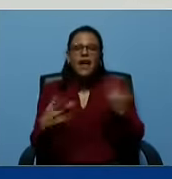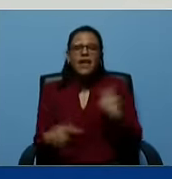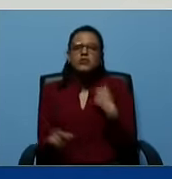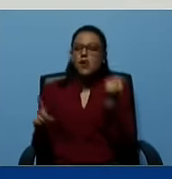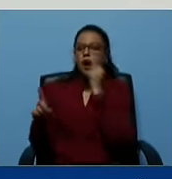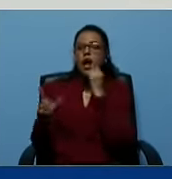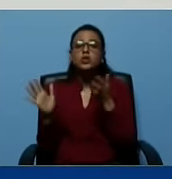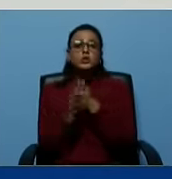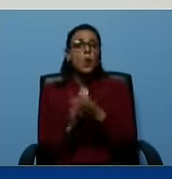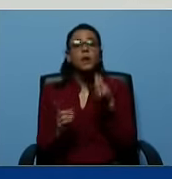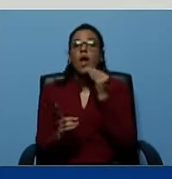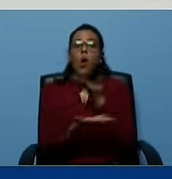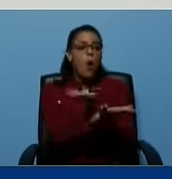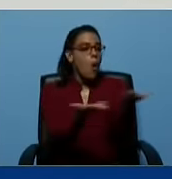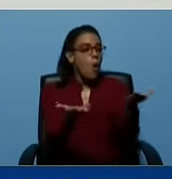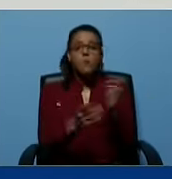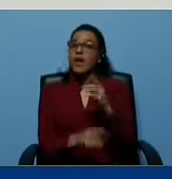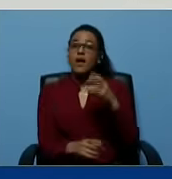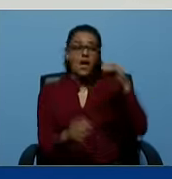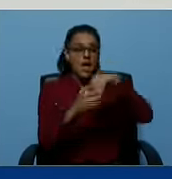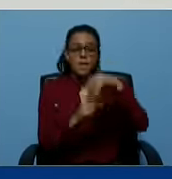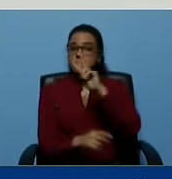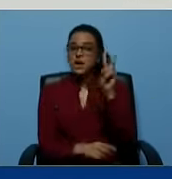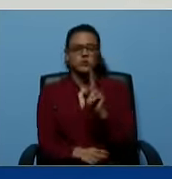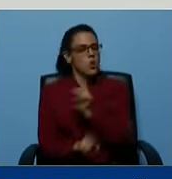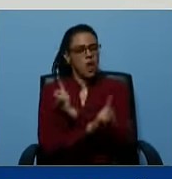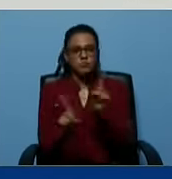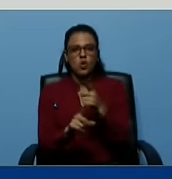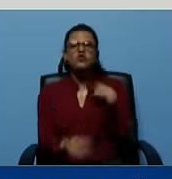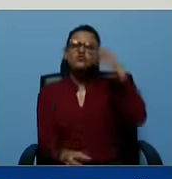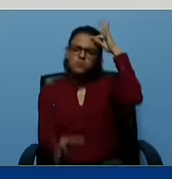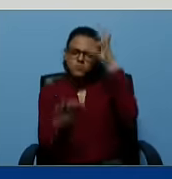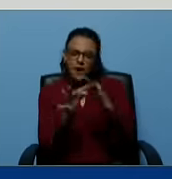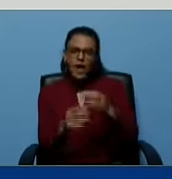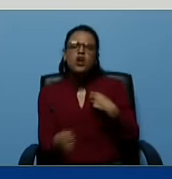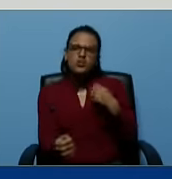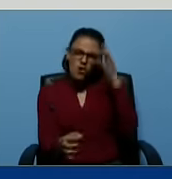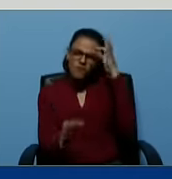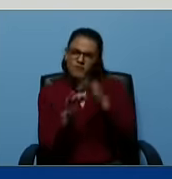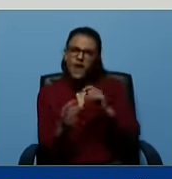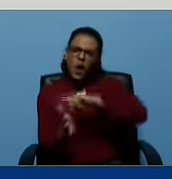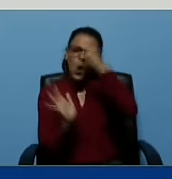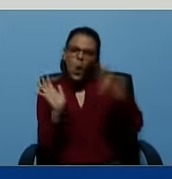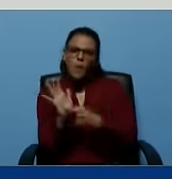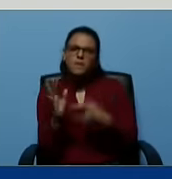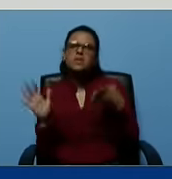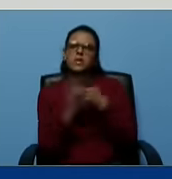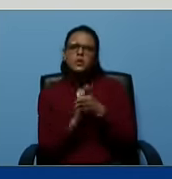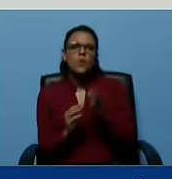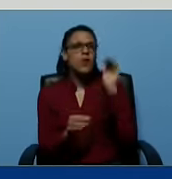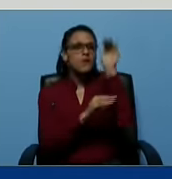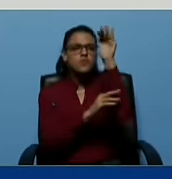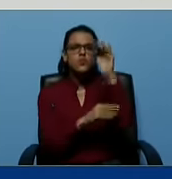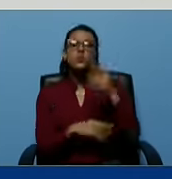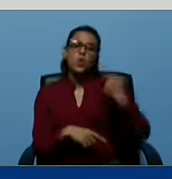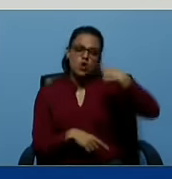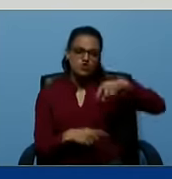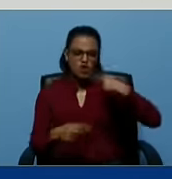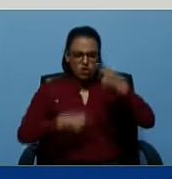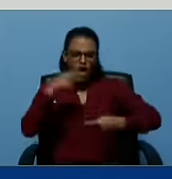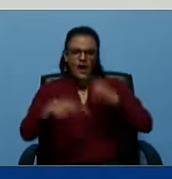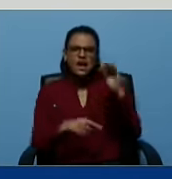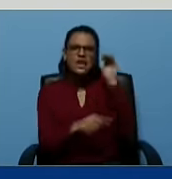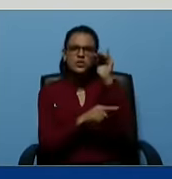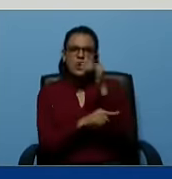reprocharle a la juventud venezolana. Creo y tengo fe absoluta en la generación de oro, en la